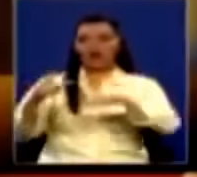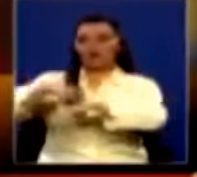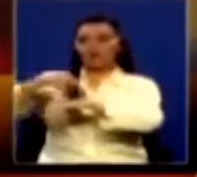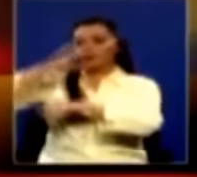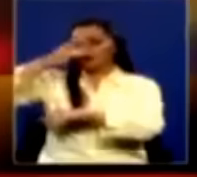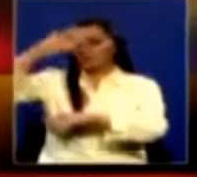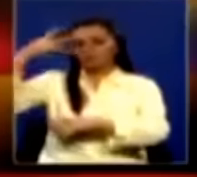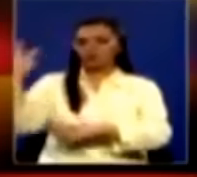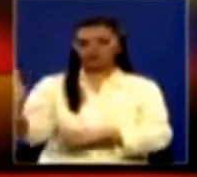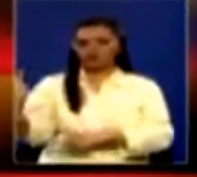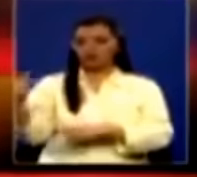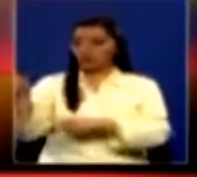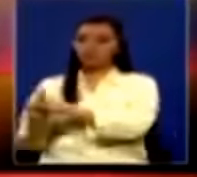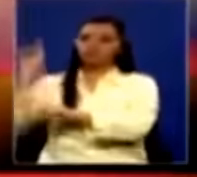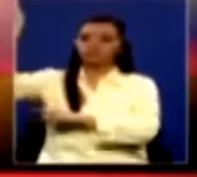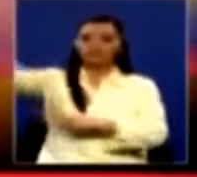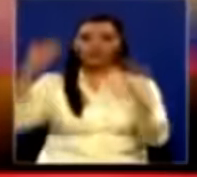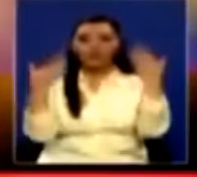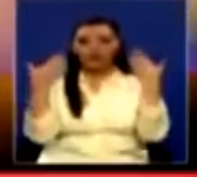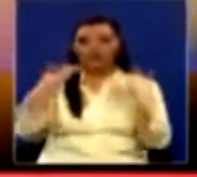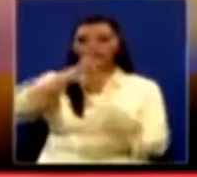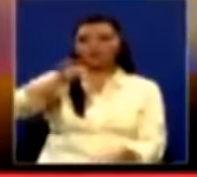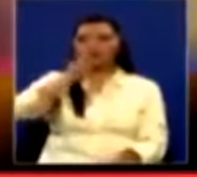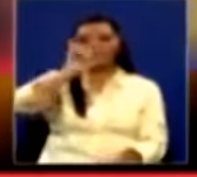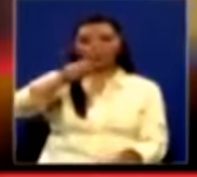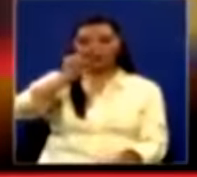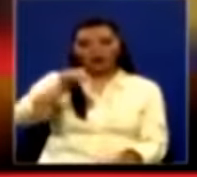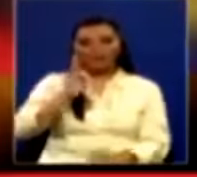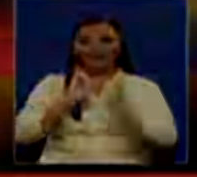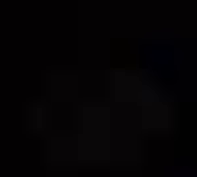superautopista Guayaquil, Luján, Babahoyo, Quevedo, Santo Domingo.